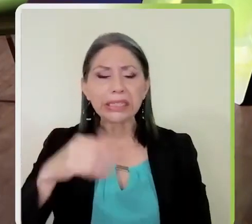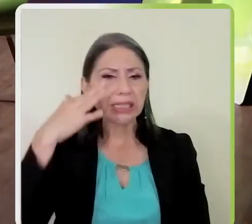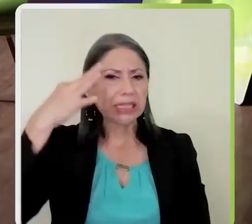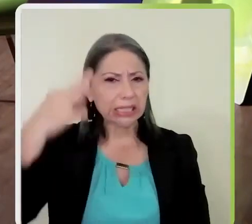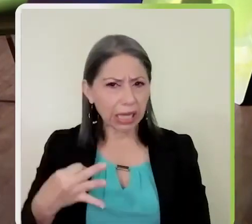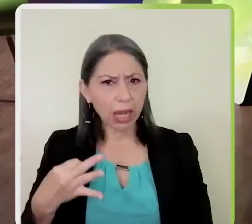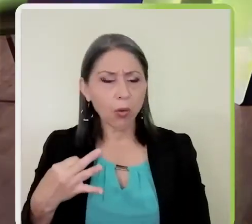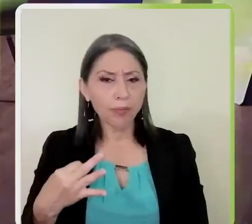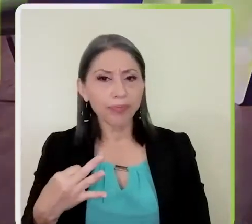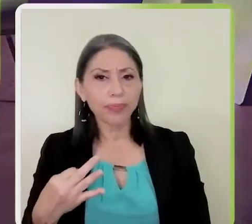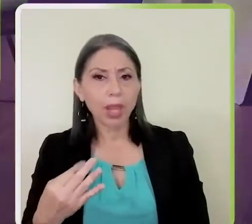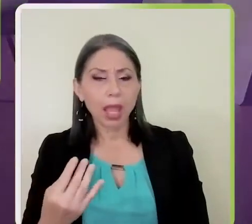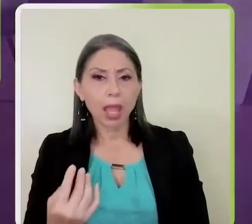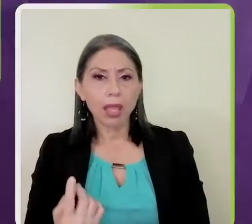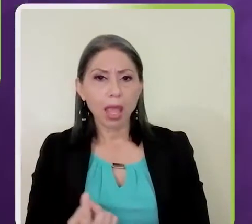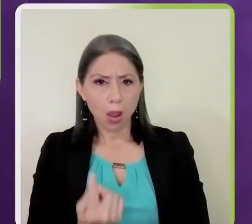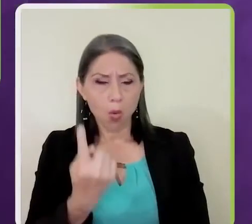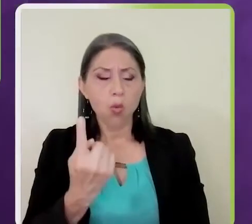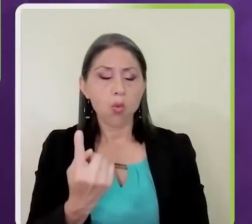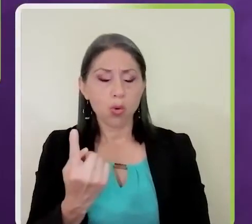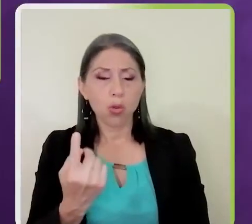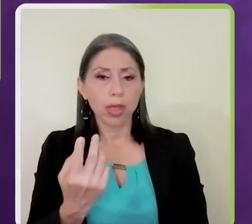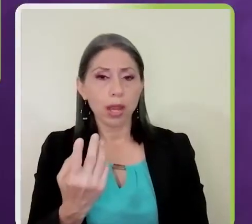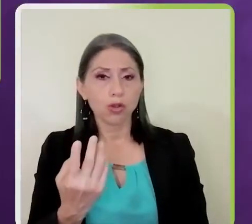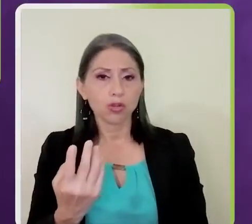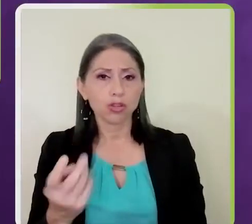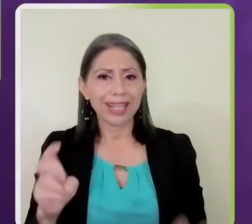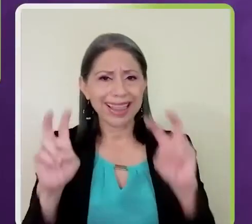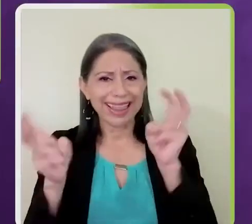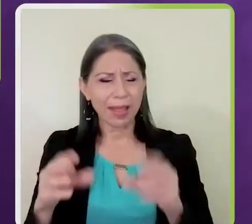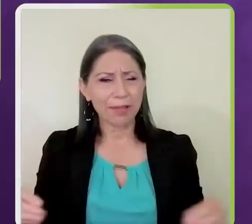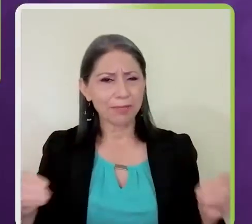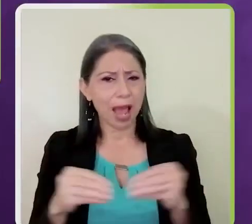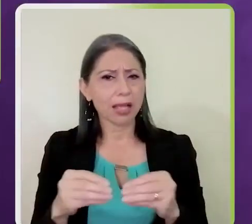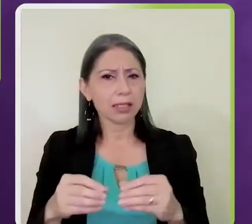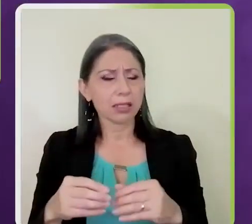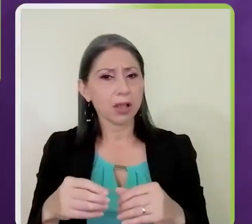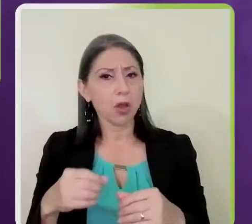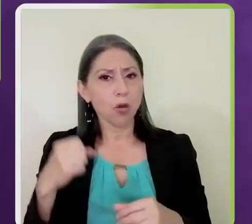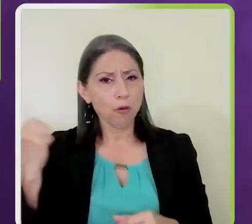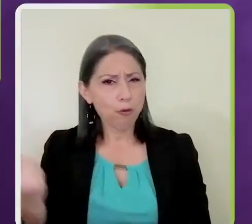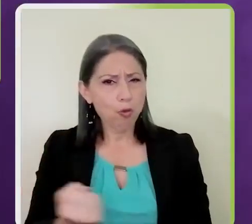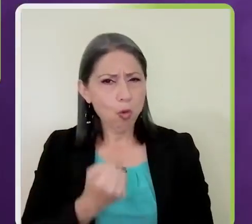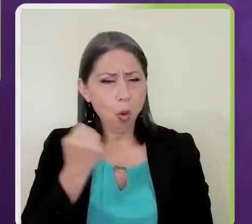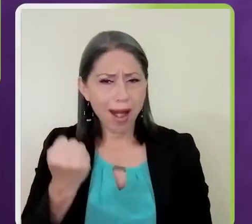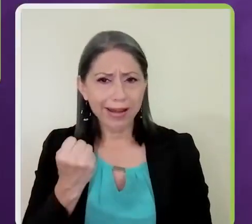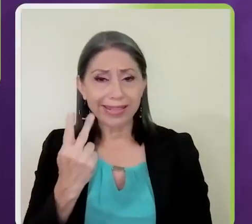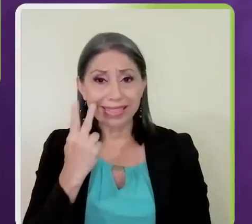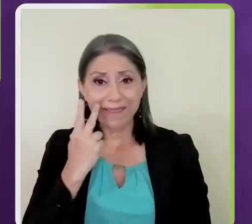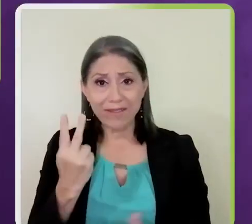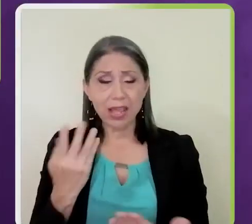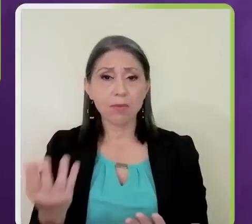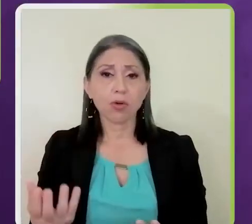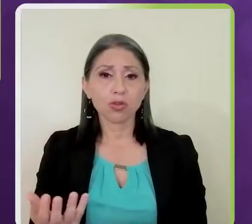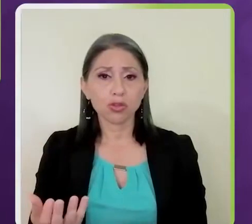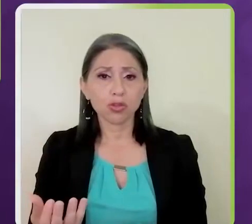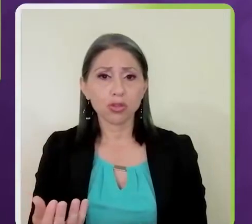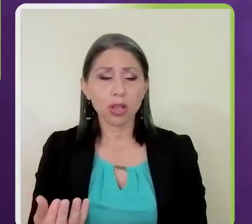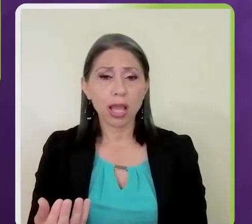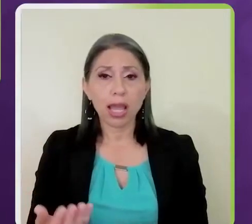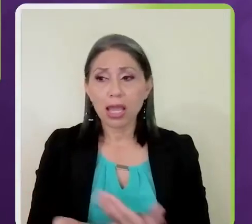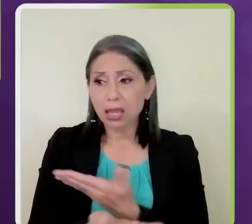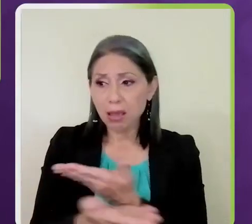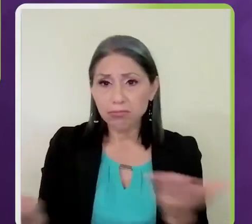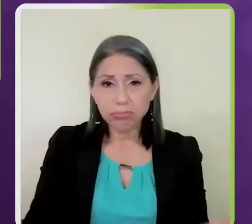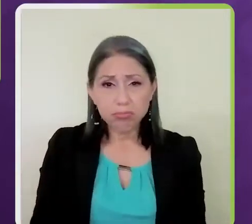Sí, creo que uno de los puntos que fueron más fuertes y que vimos en donde mucha de lo que es